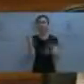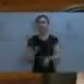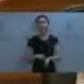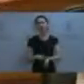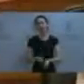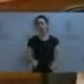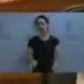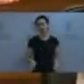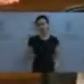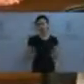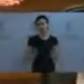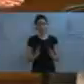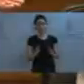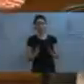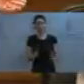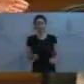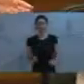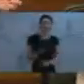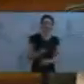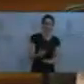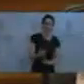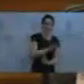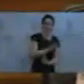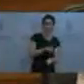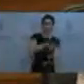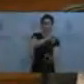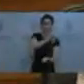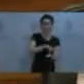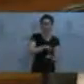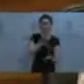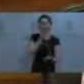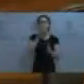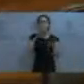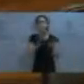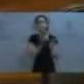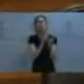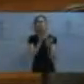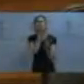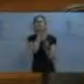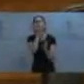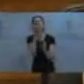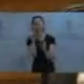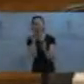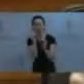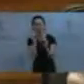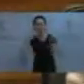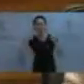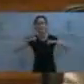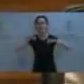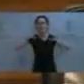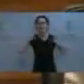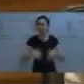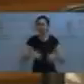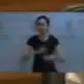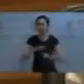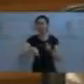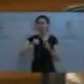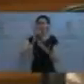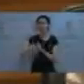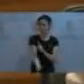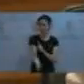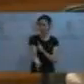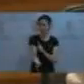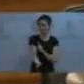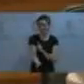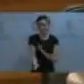Y partidas que deberían haber sido utilizadas primero, ahora, por otra serie de errores formales y prácticos, pues pasarán después.